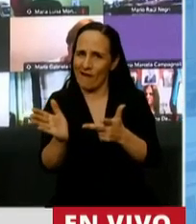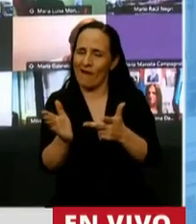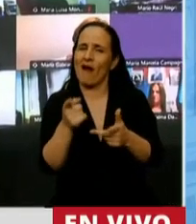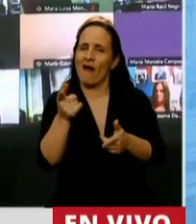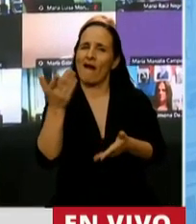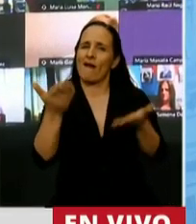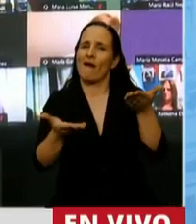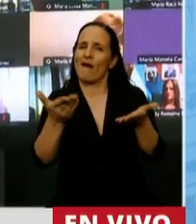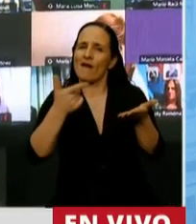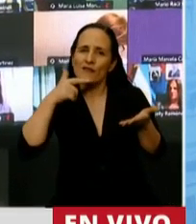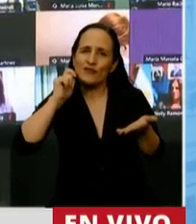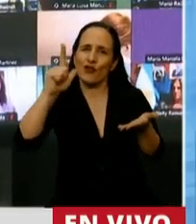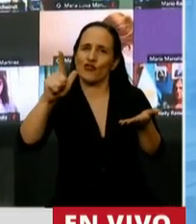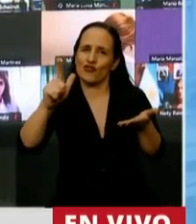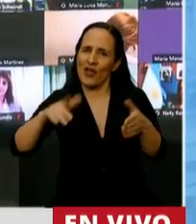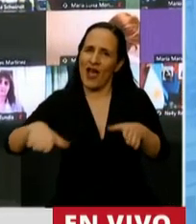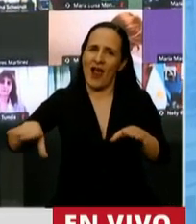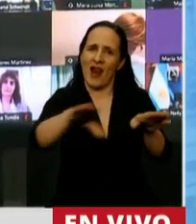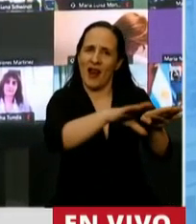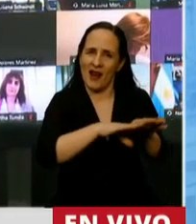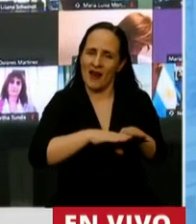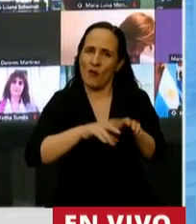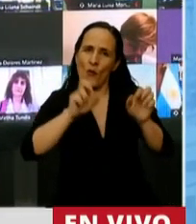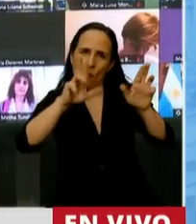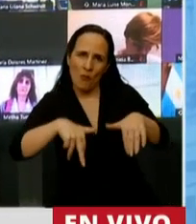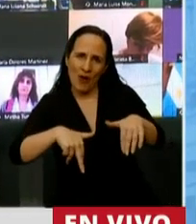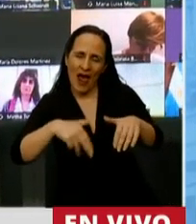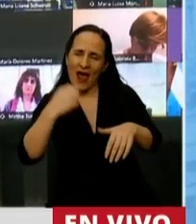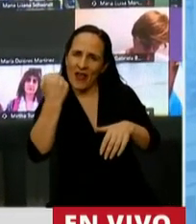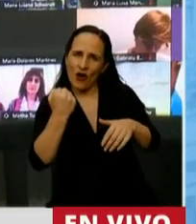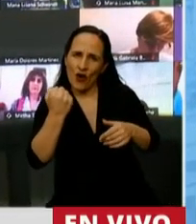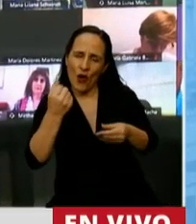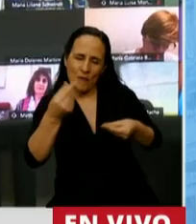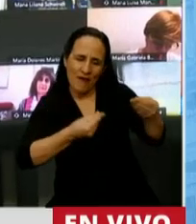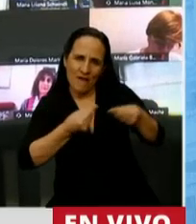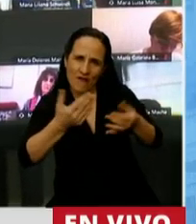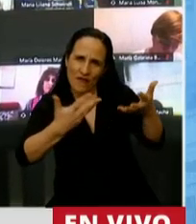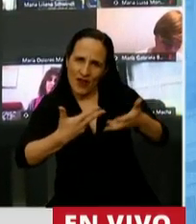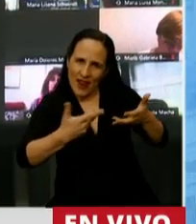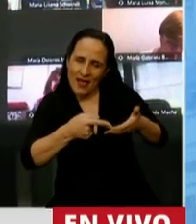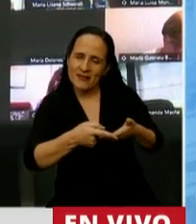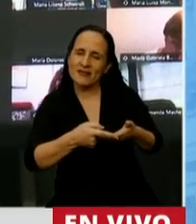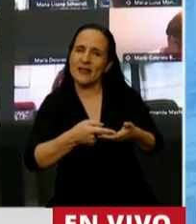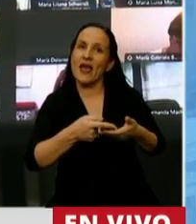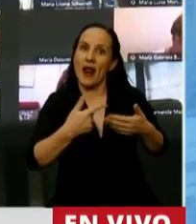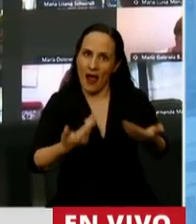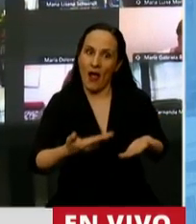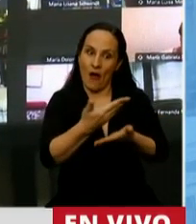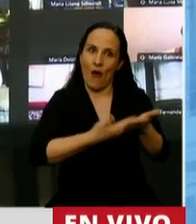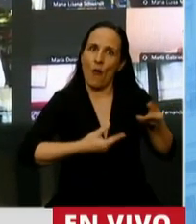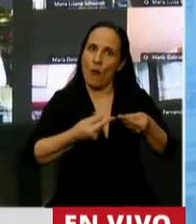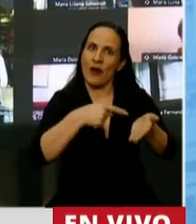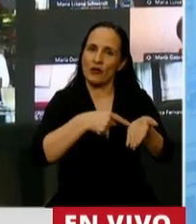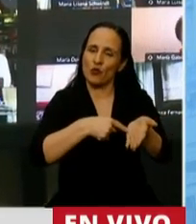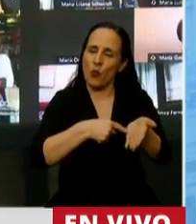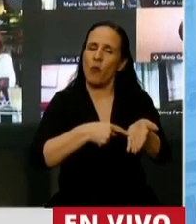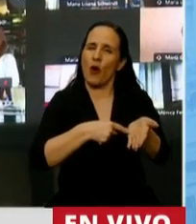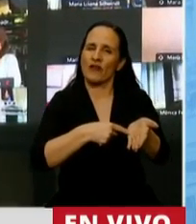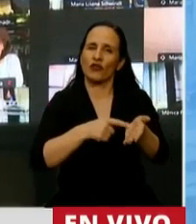pandemia y las consecuencias que trae aparejada. Quiero dejar bien en claro que al votar la aprobación del